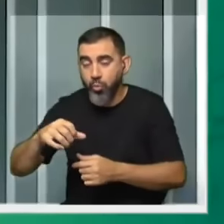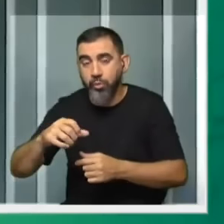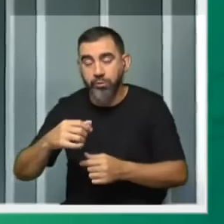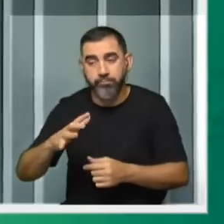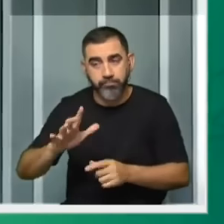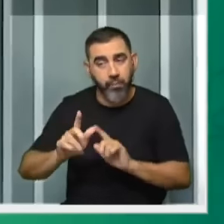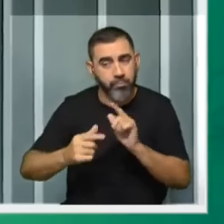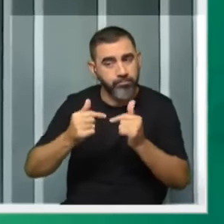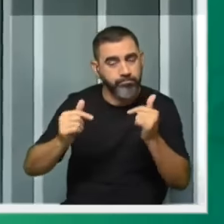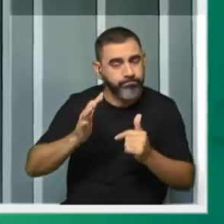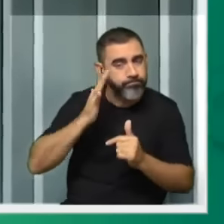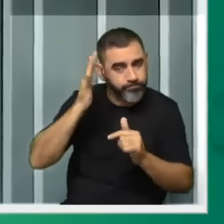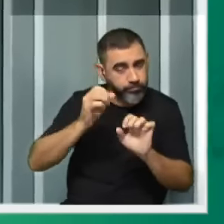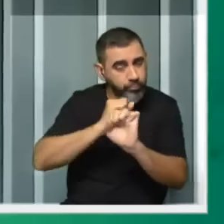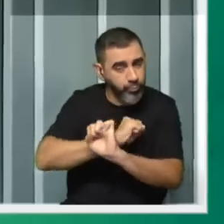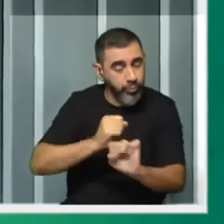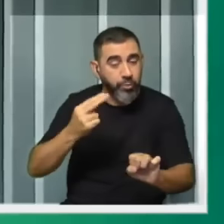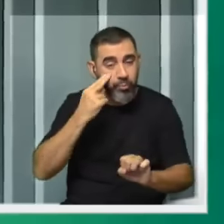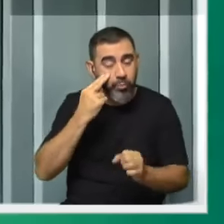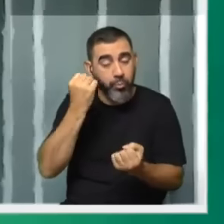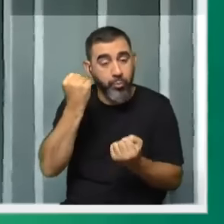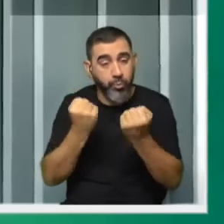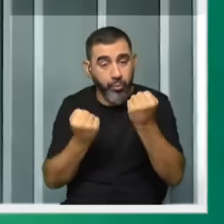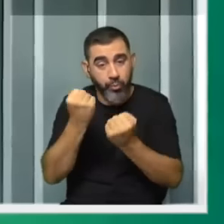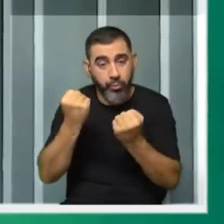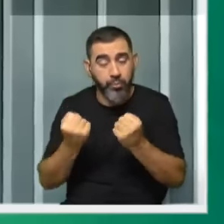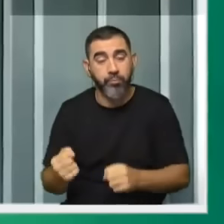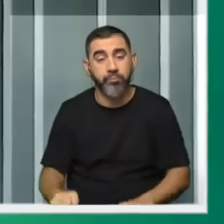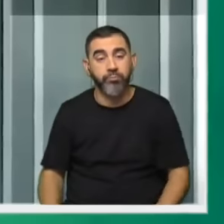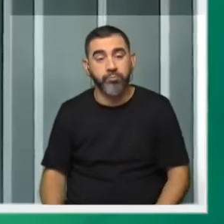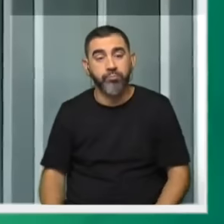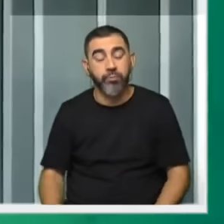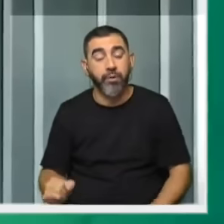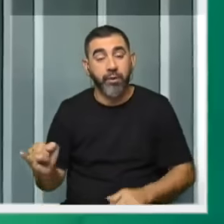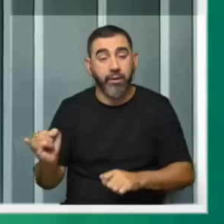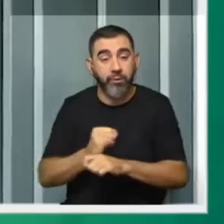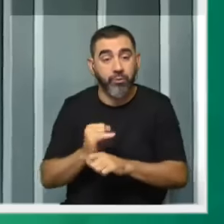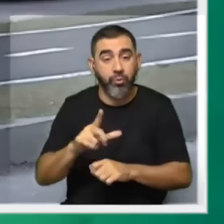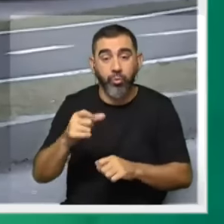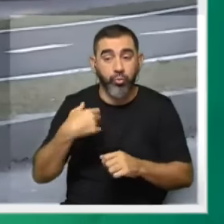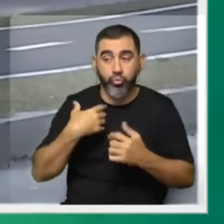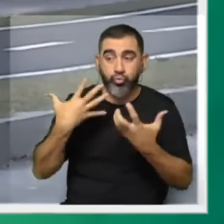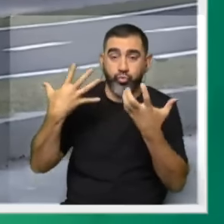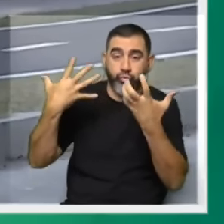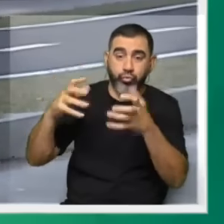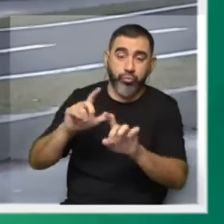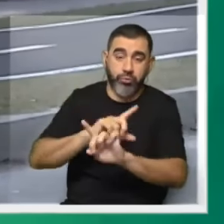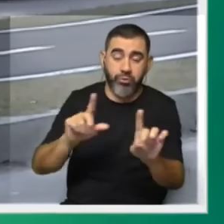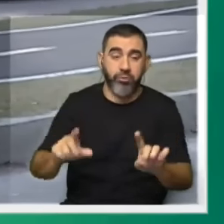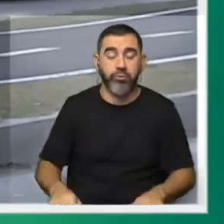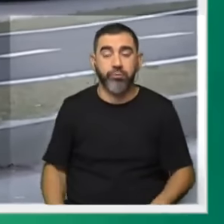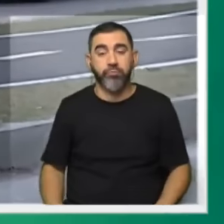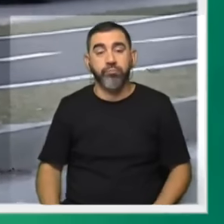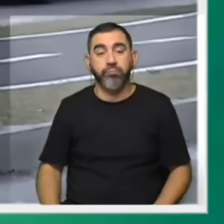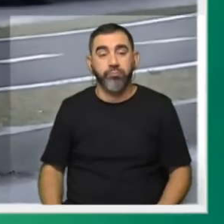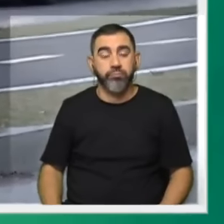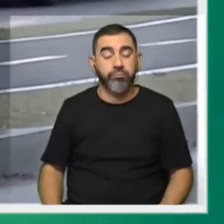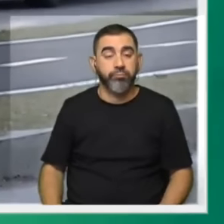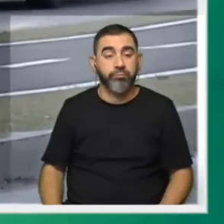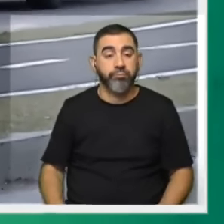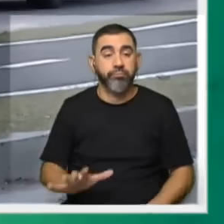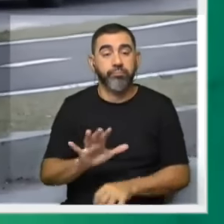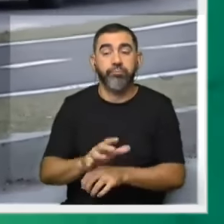pensar que puede haber un problema económico Financiero en esa institución que nosotros obviamente no deseamos y que es como que cuando uno mira